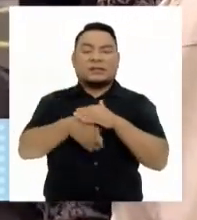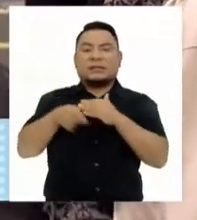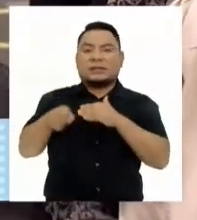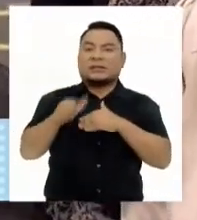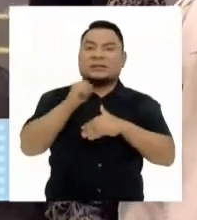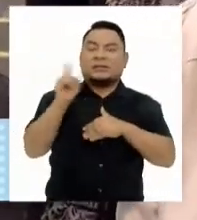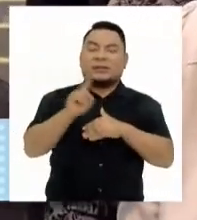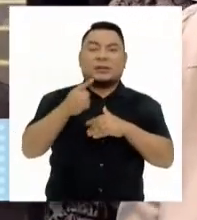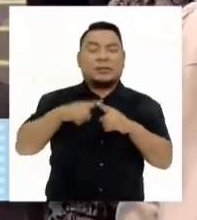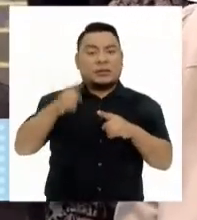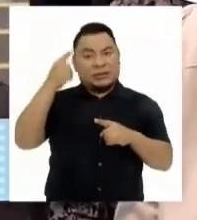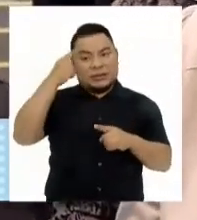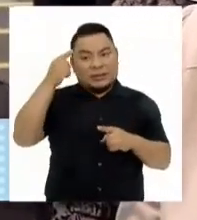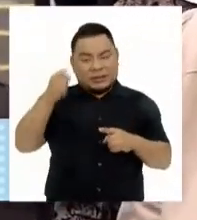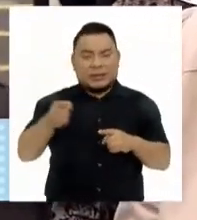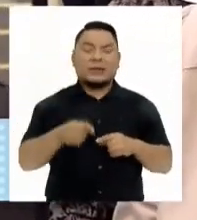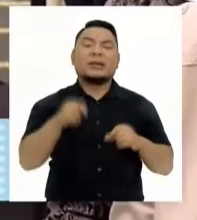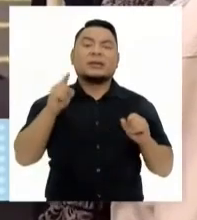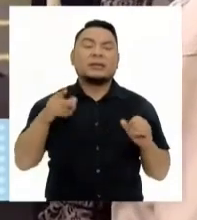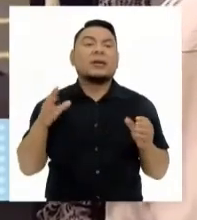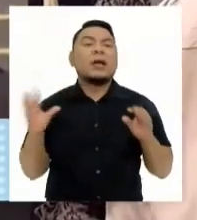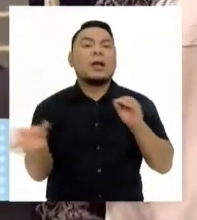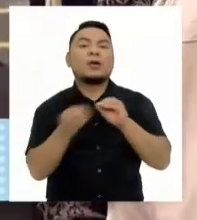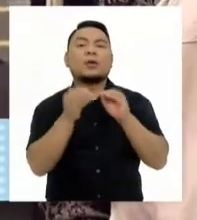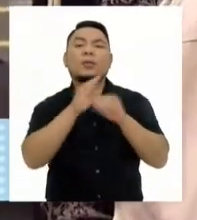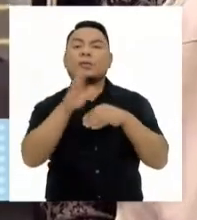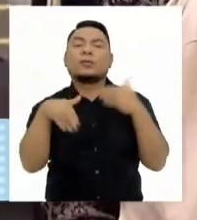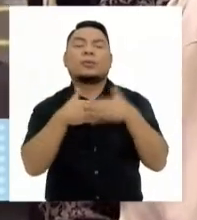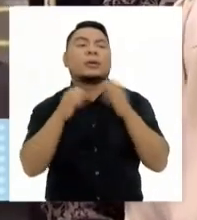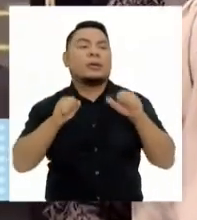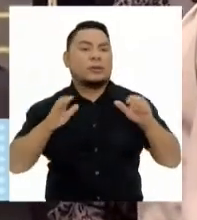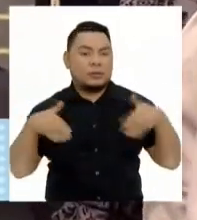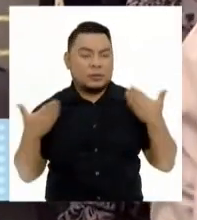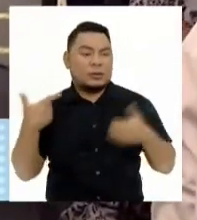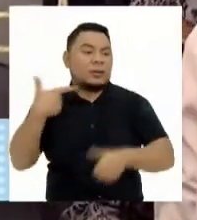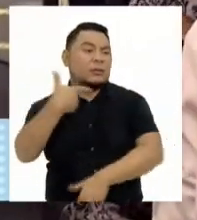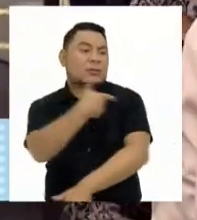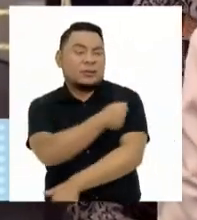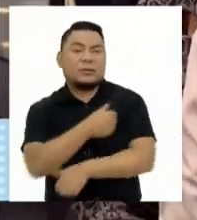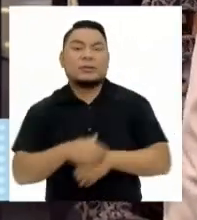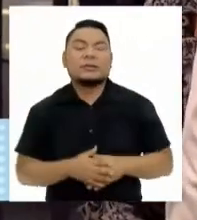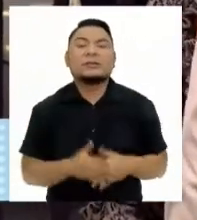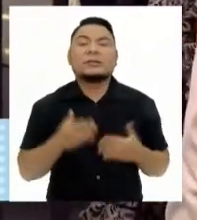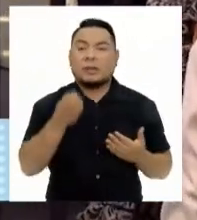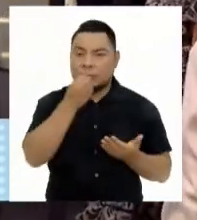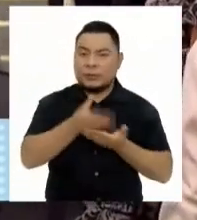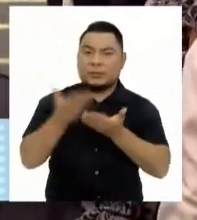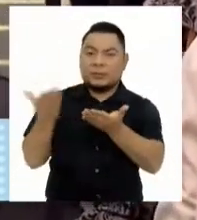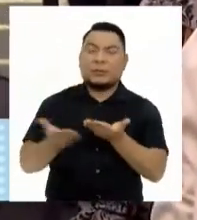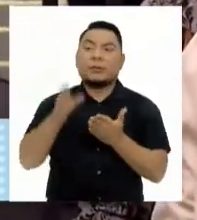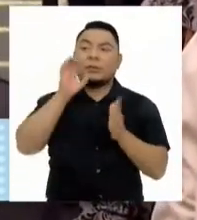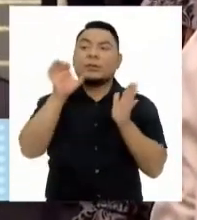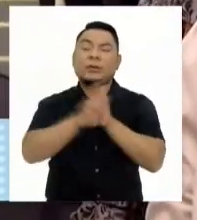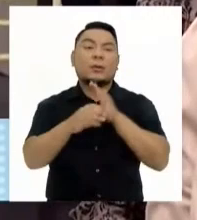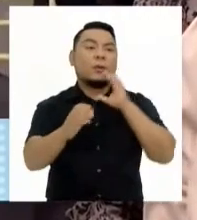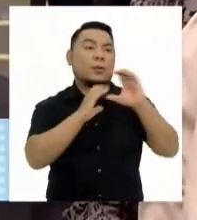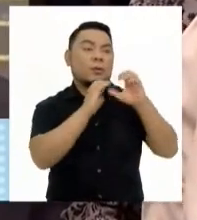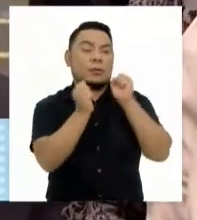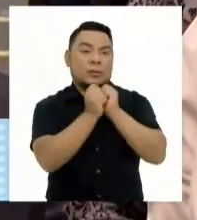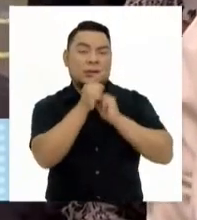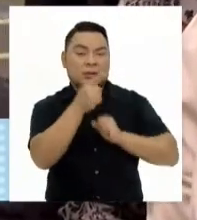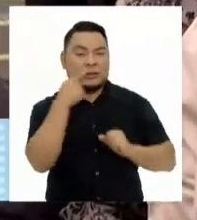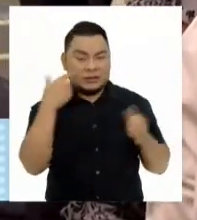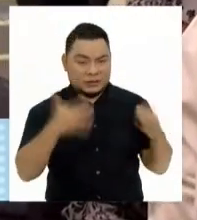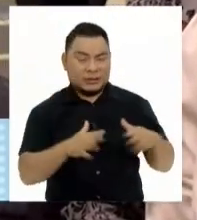pero la idea acá es acumular todo lo que podamos de vacunas. Bienvenido, por ejemplo, se conversó con que